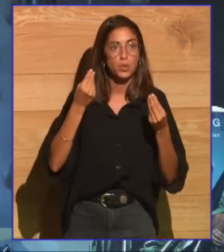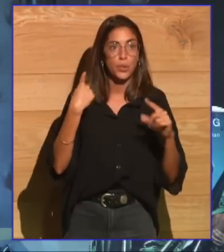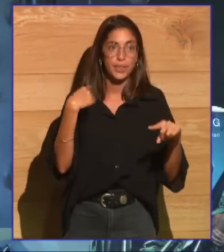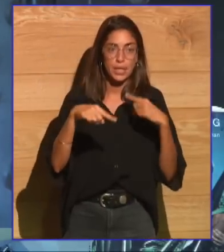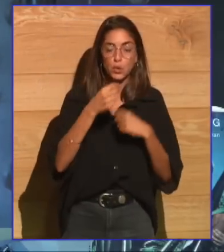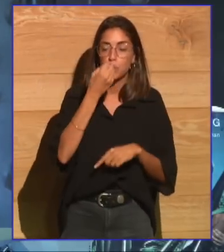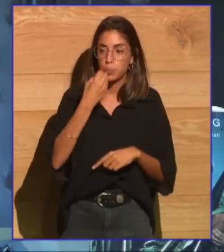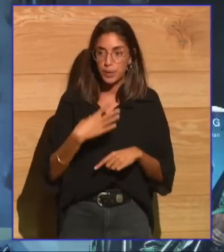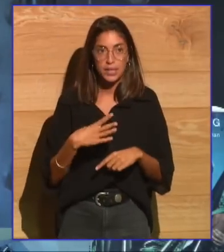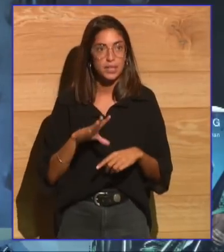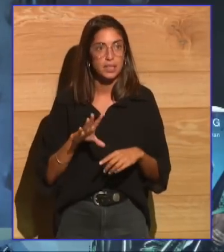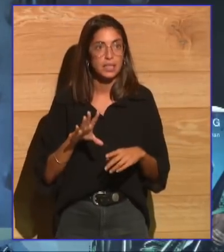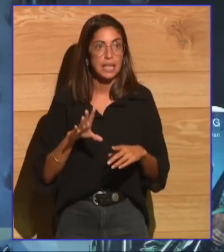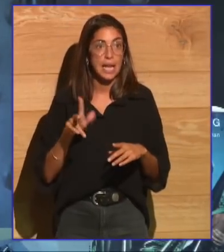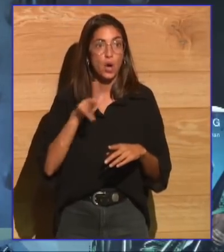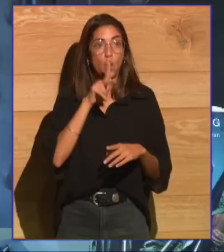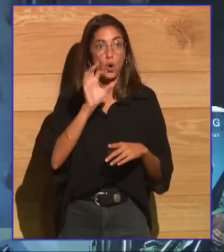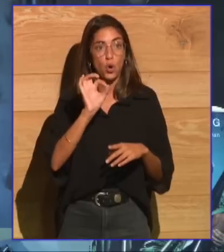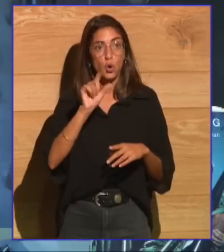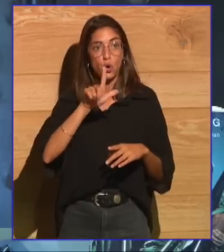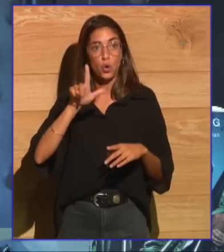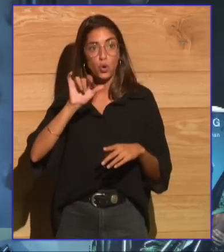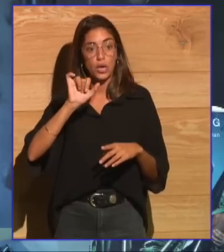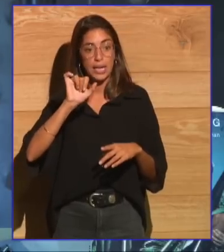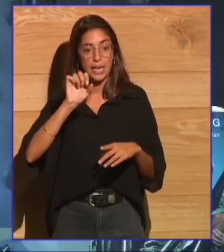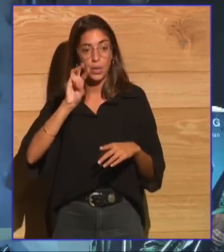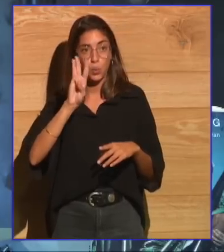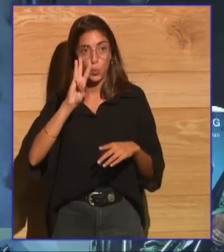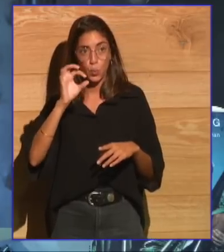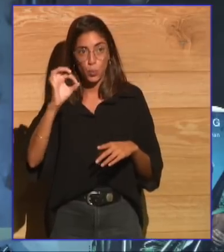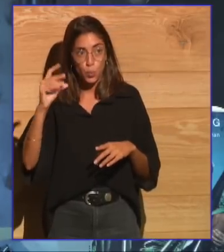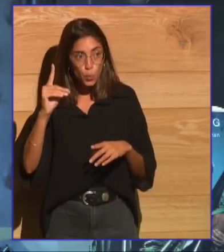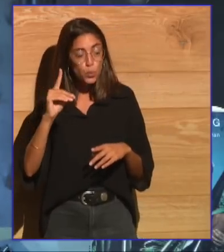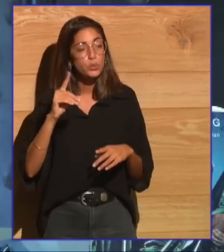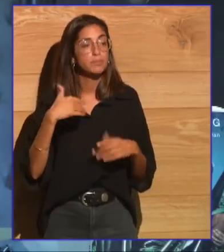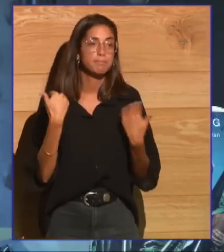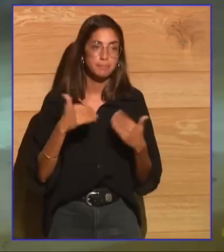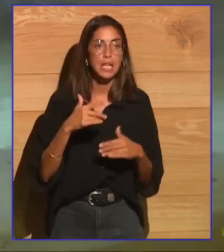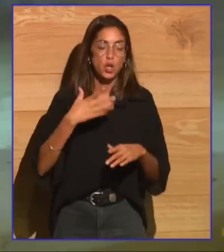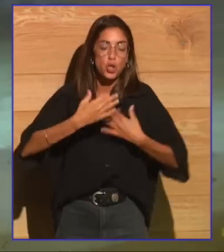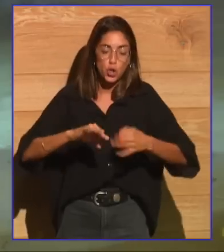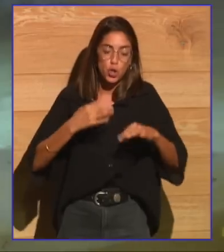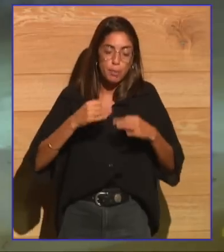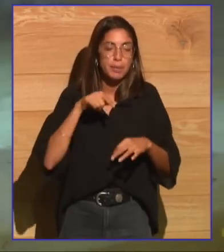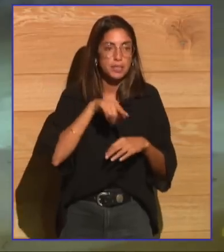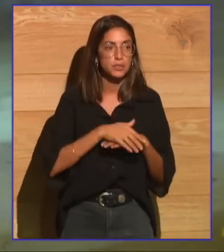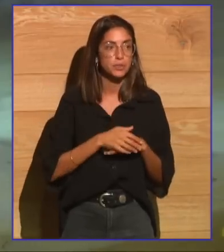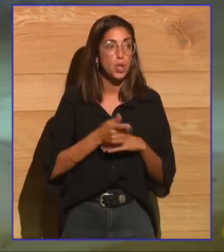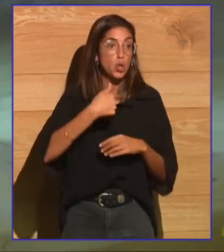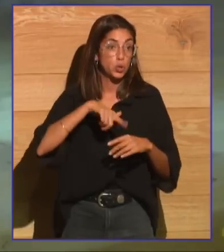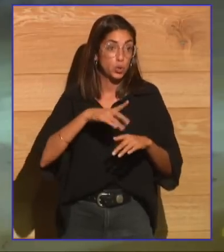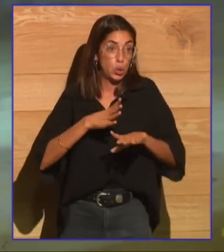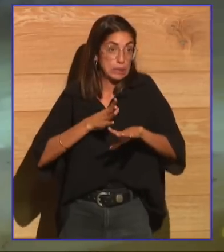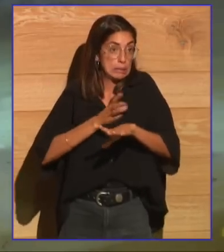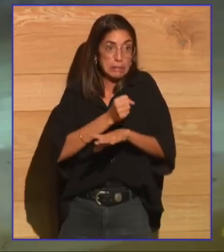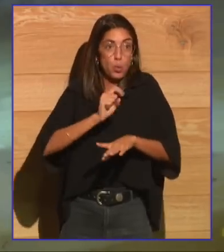en el hollywood de primera división cobra muy bueno nos hemos comido ocasión ahora con este